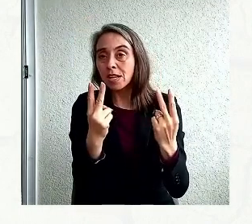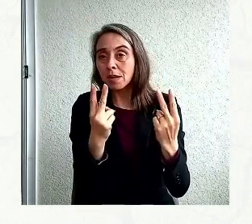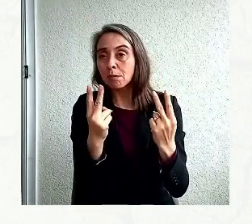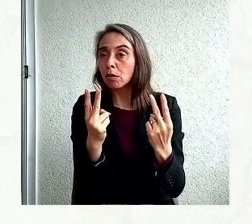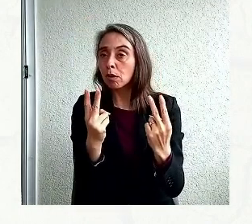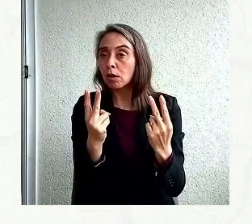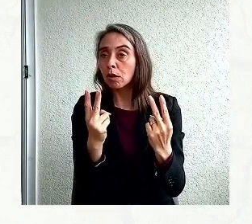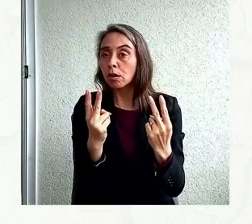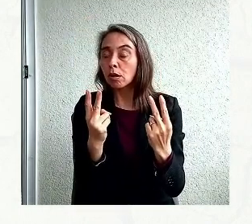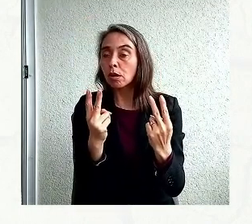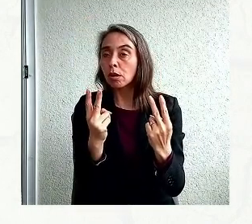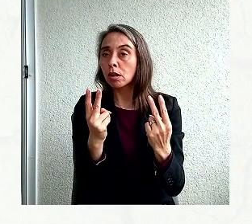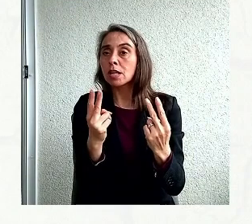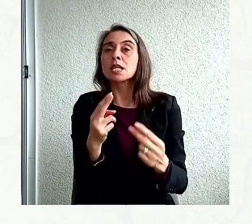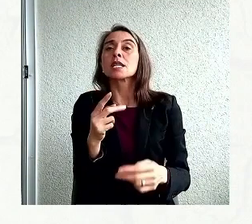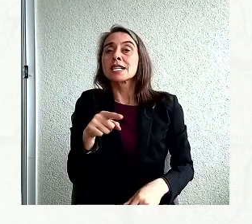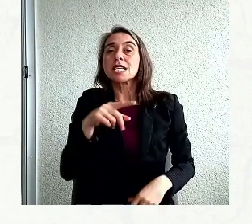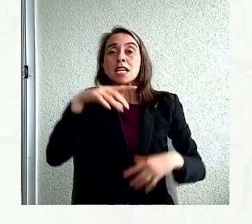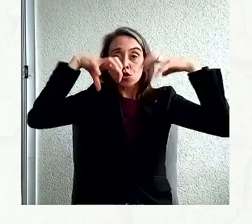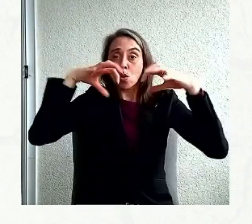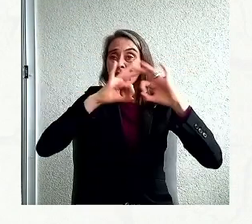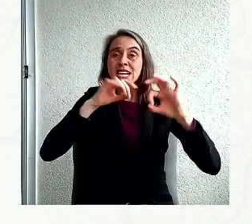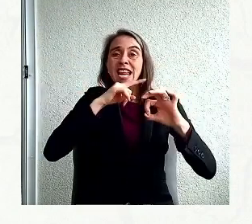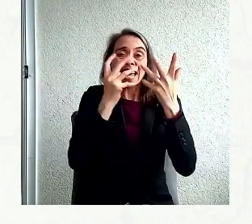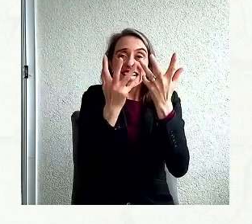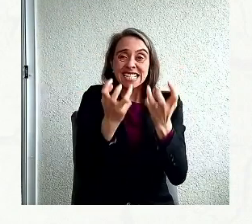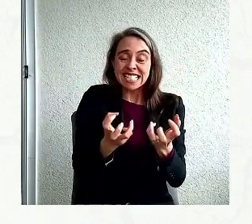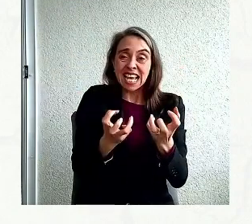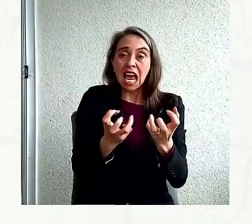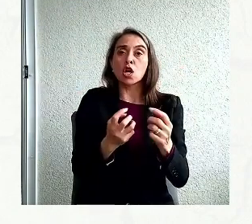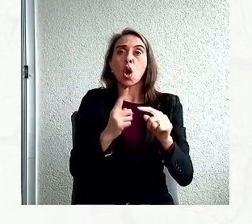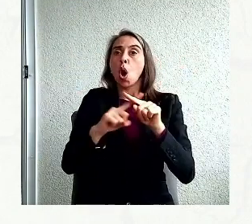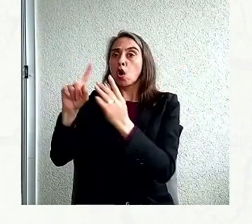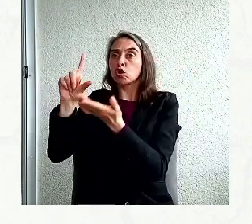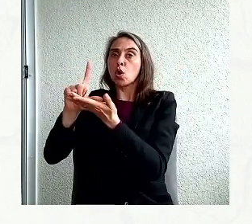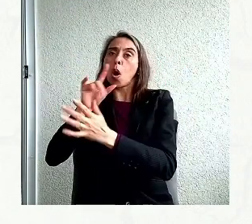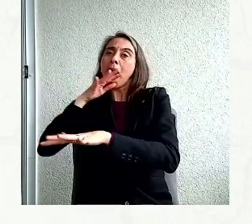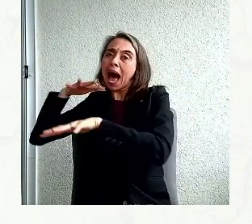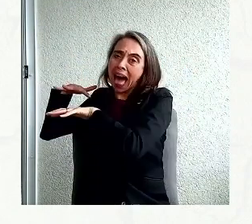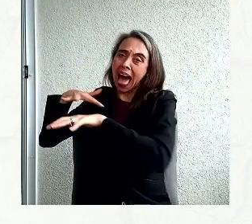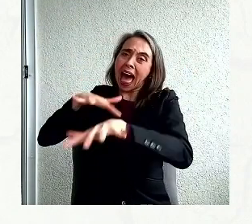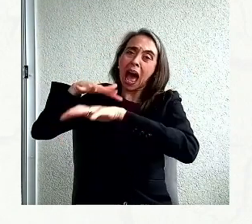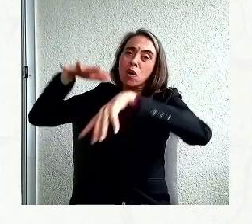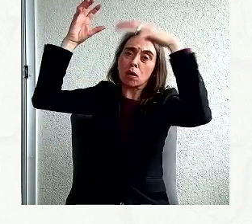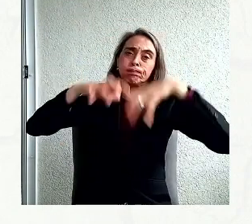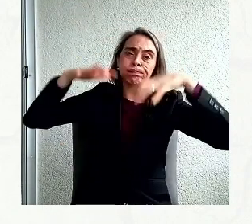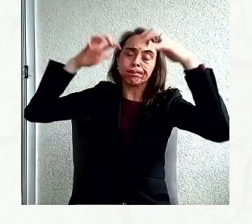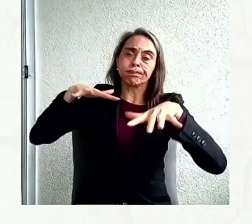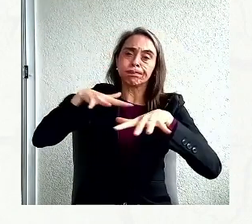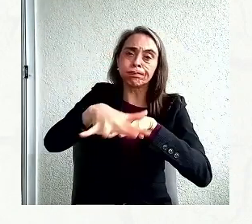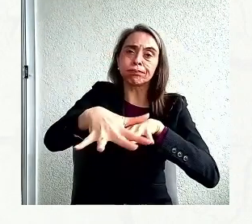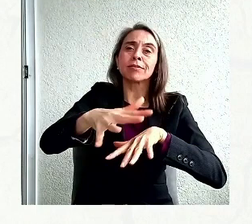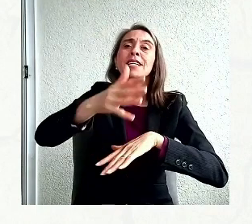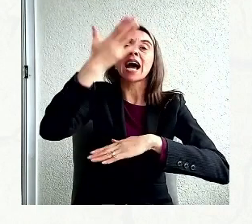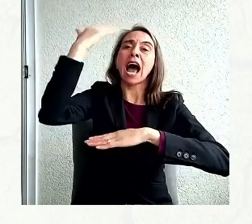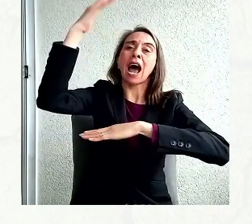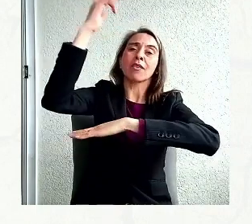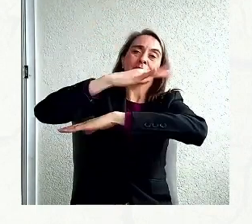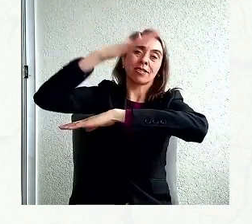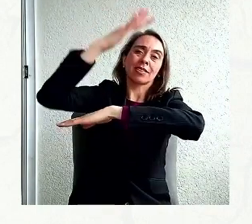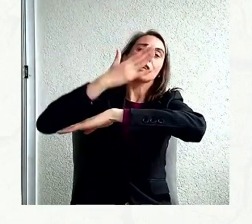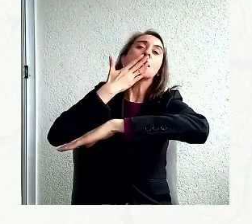de las sequías, inundaciones, la capa de nieve donde yo vivo en